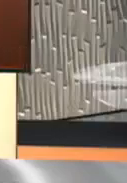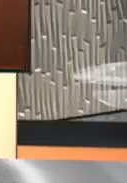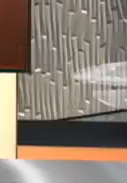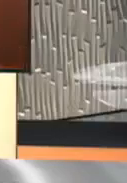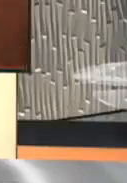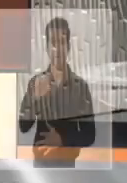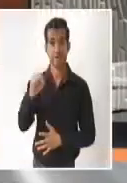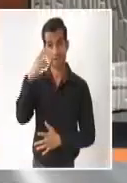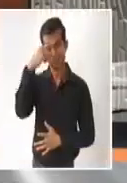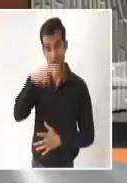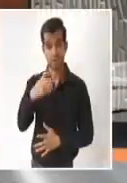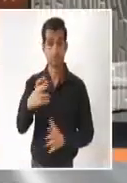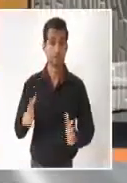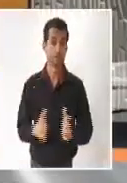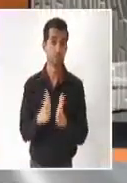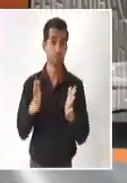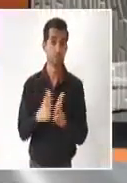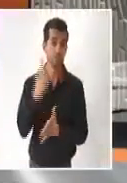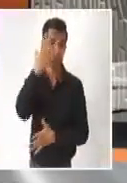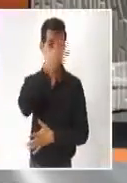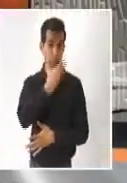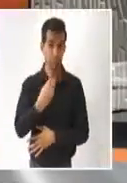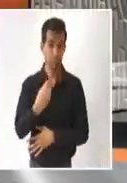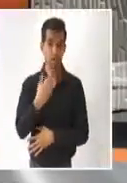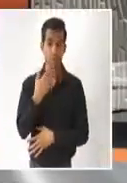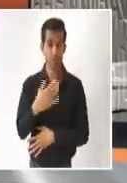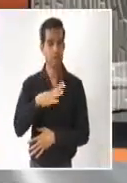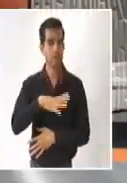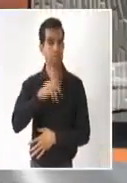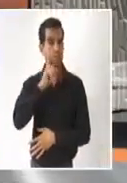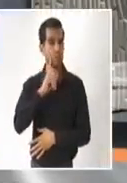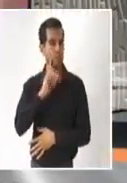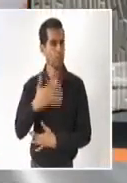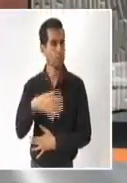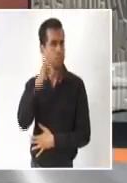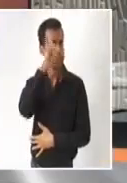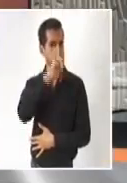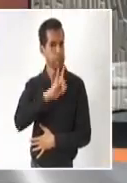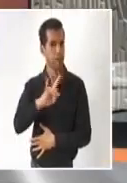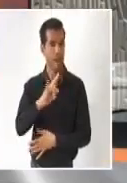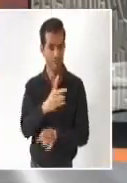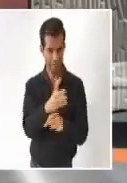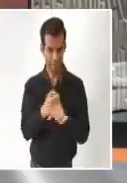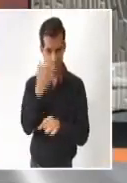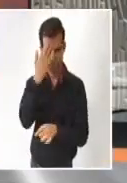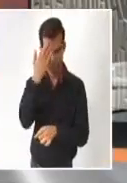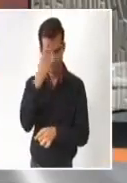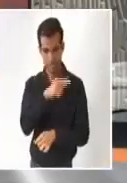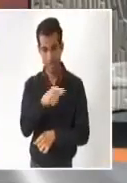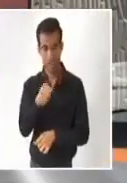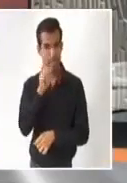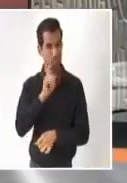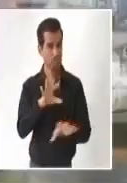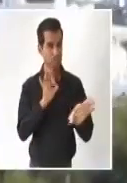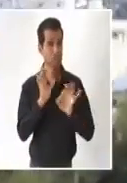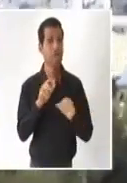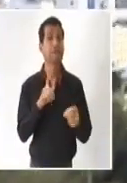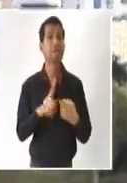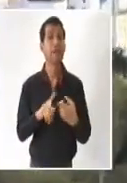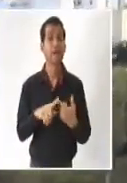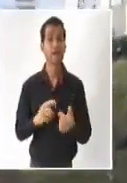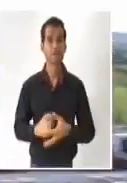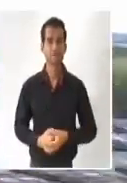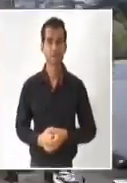Mexicana Universal este concurso de belleza, donde hay chavas guapísimas. Yo los invito a que conozcas a las seleccionadas.